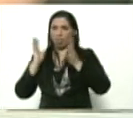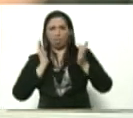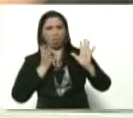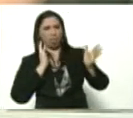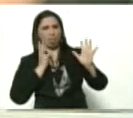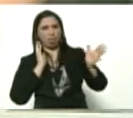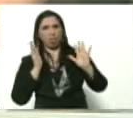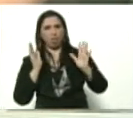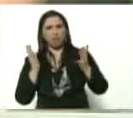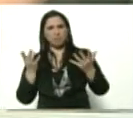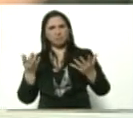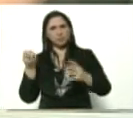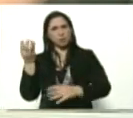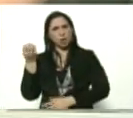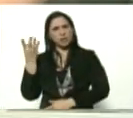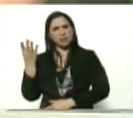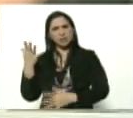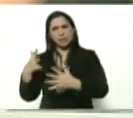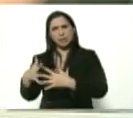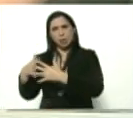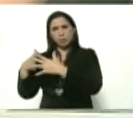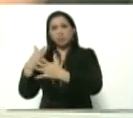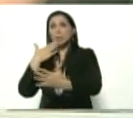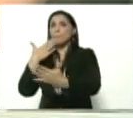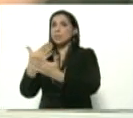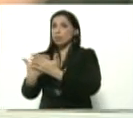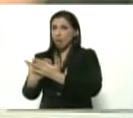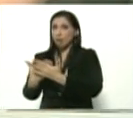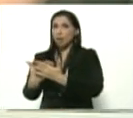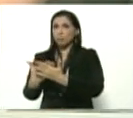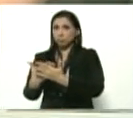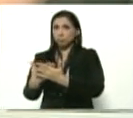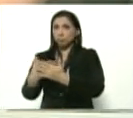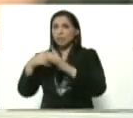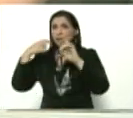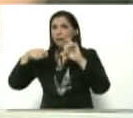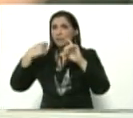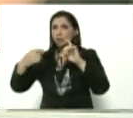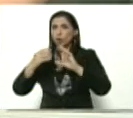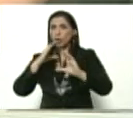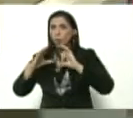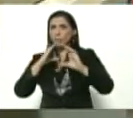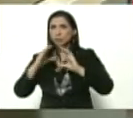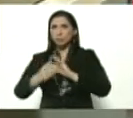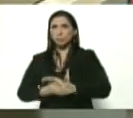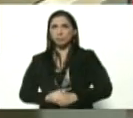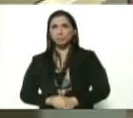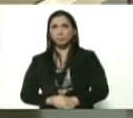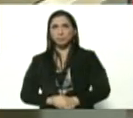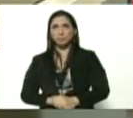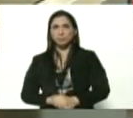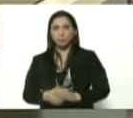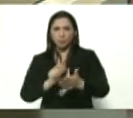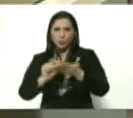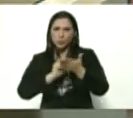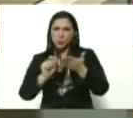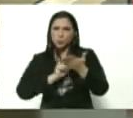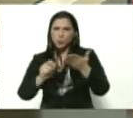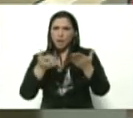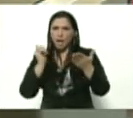Si los congresistas de Estados Unidos pidieran las grabaciones de esa conversación y los apuntes que